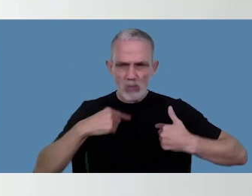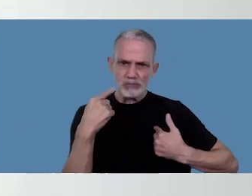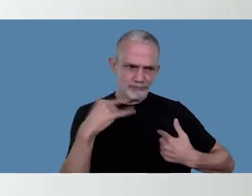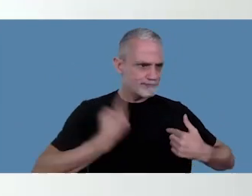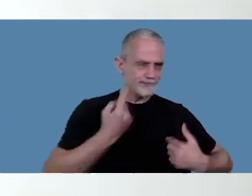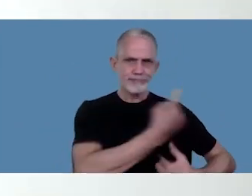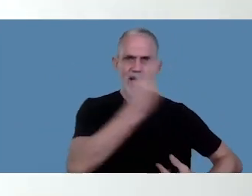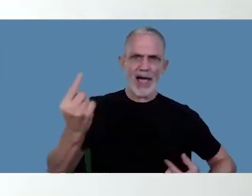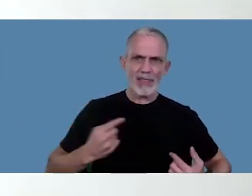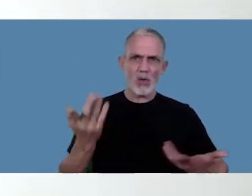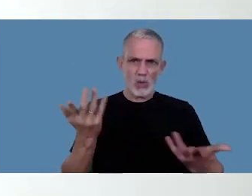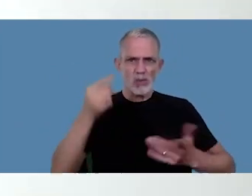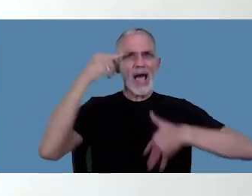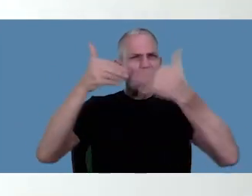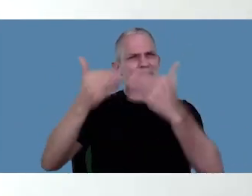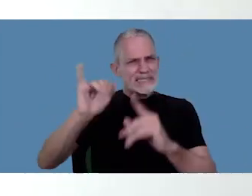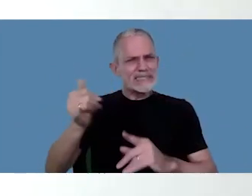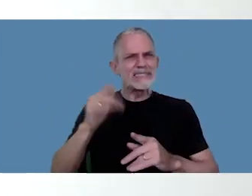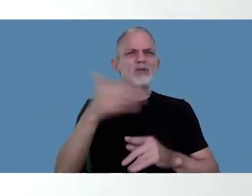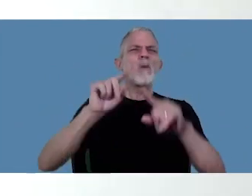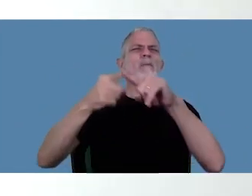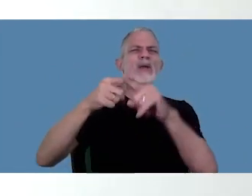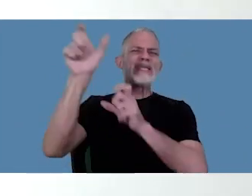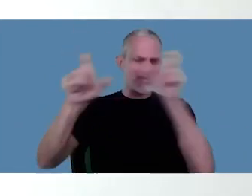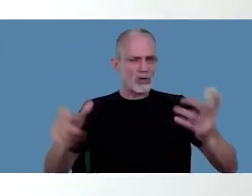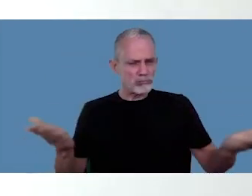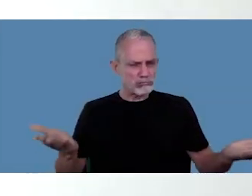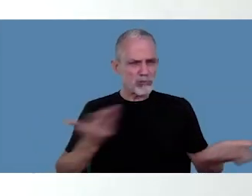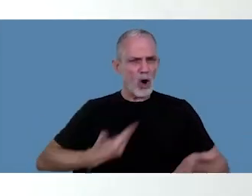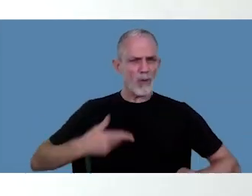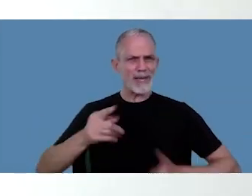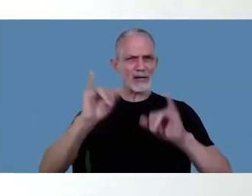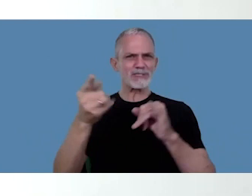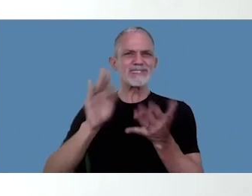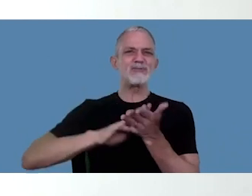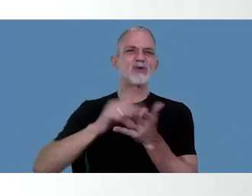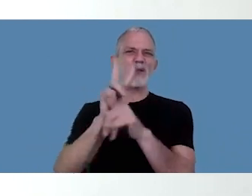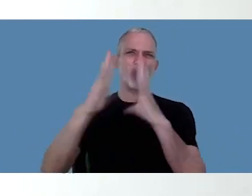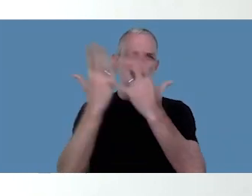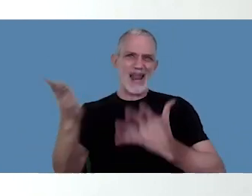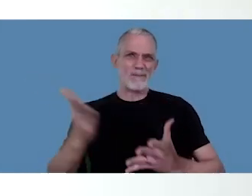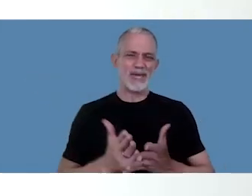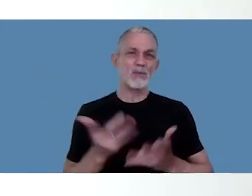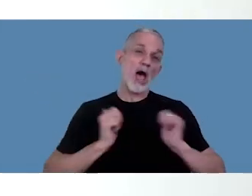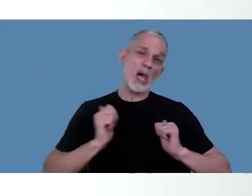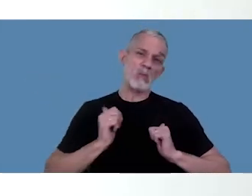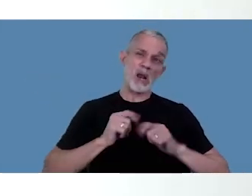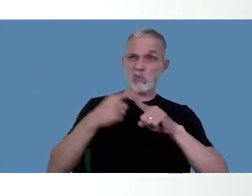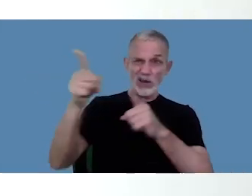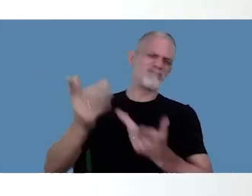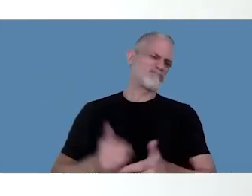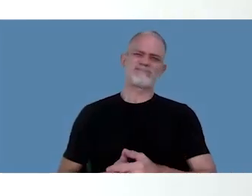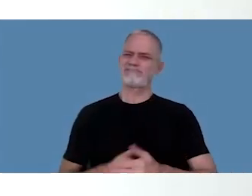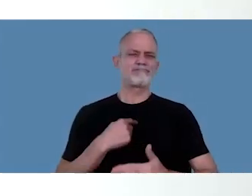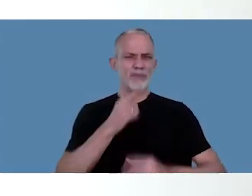tienen que estar capacitándose todos estos políticos respecto de lo que tiene que ver con ambiente, no esperemos nada de ellos. Vayamos